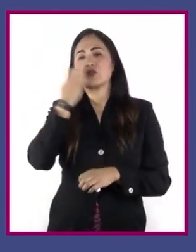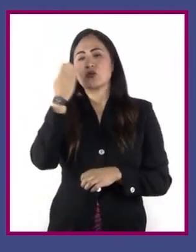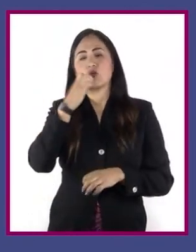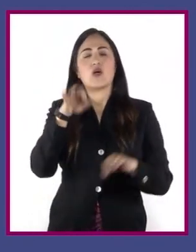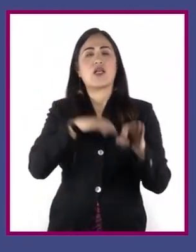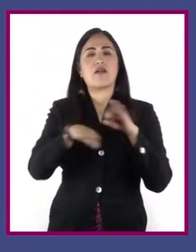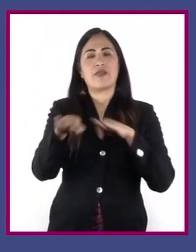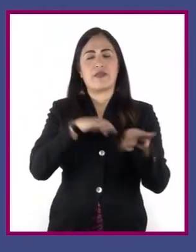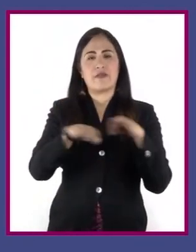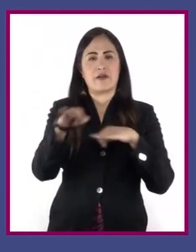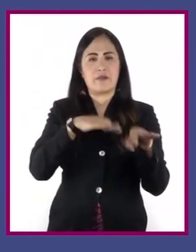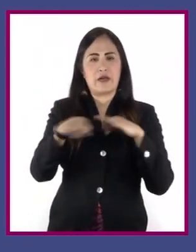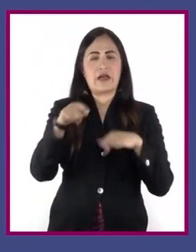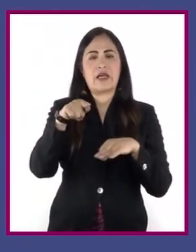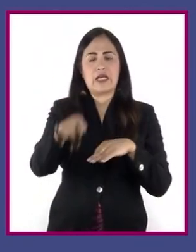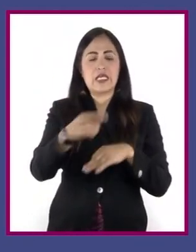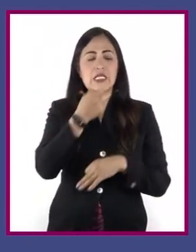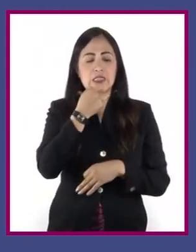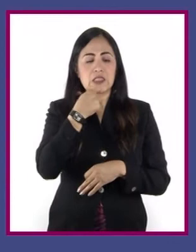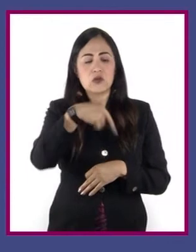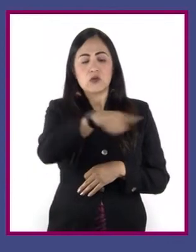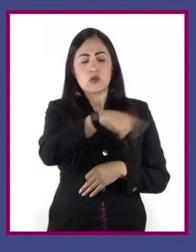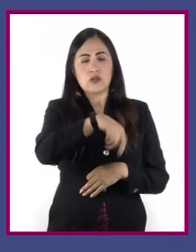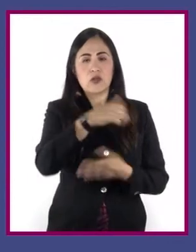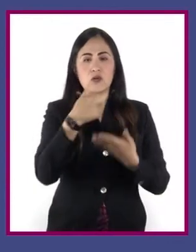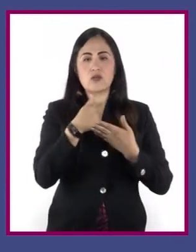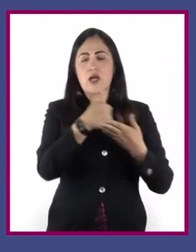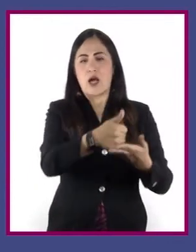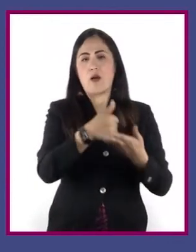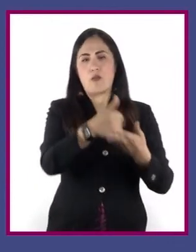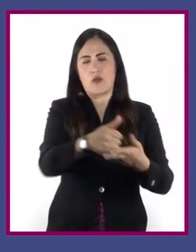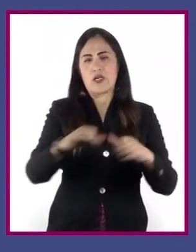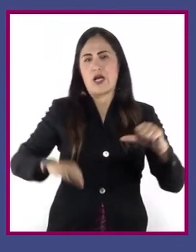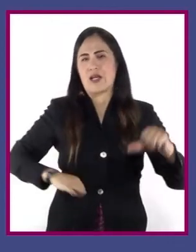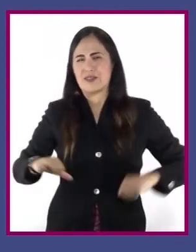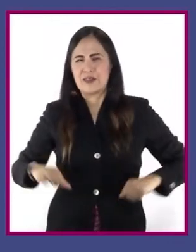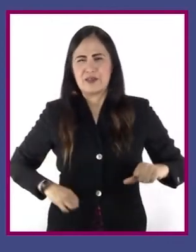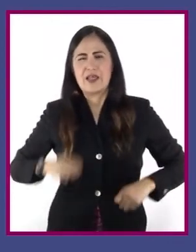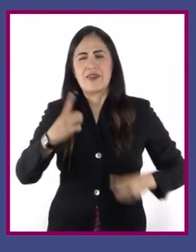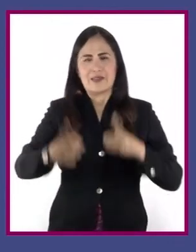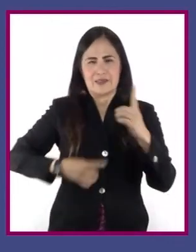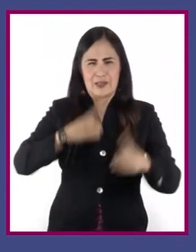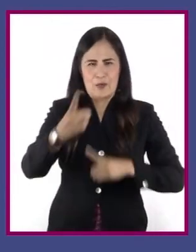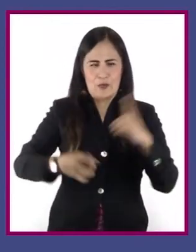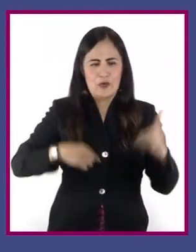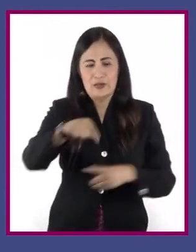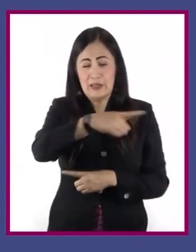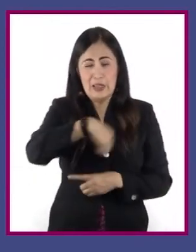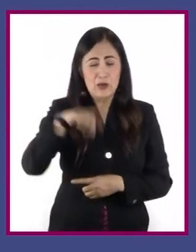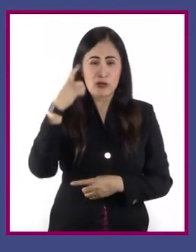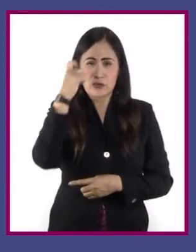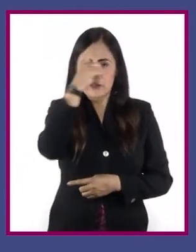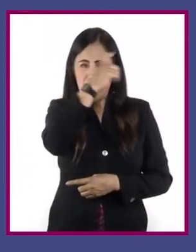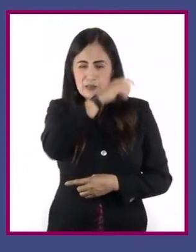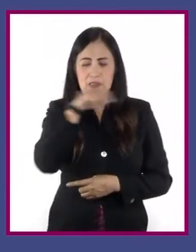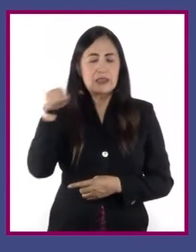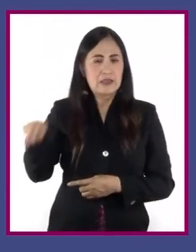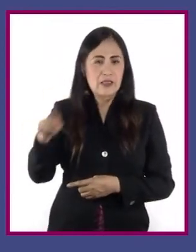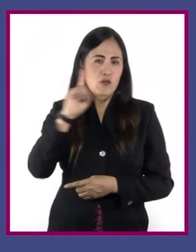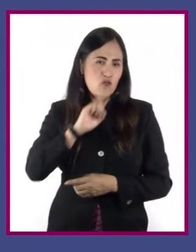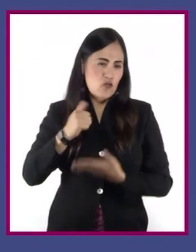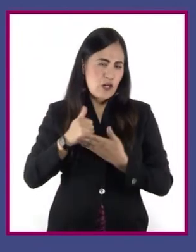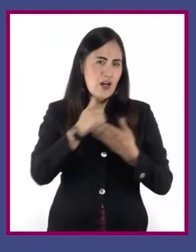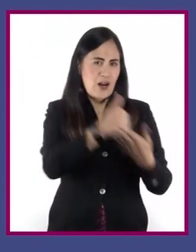escuela, refiere que apoya a esos niños con las actividades físicas que se les llegue a complicar y que le